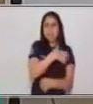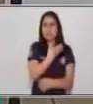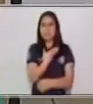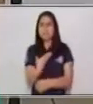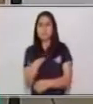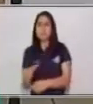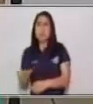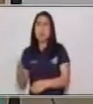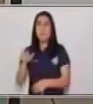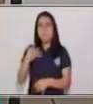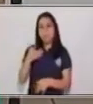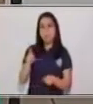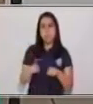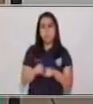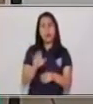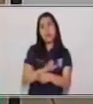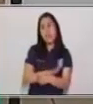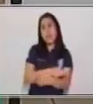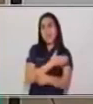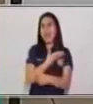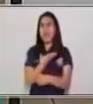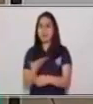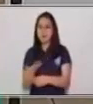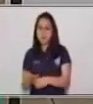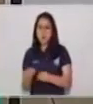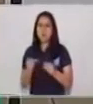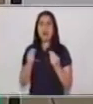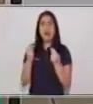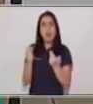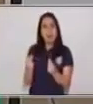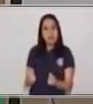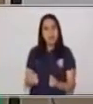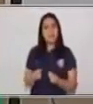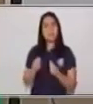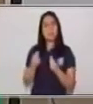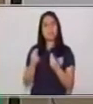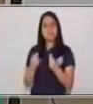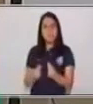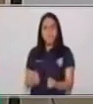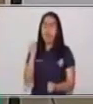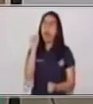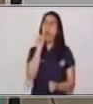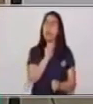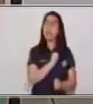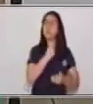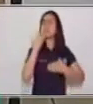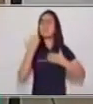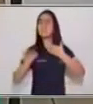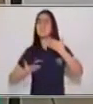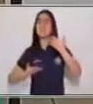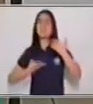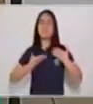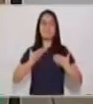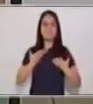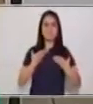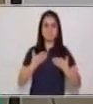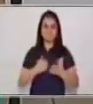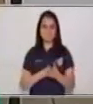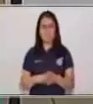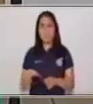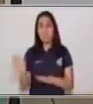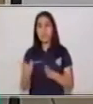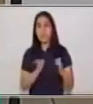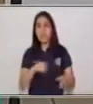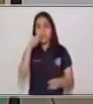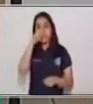que estudia la construcción de un poema, tomando en cuenta los elementos de cada verso. Ahora sí, con estos